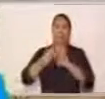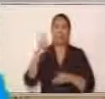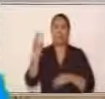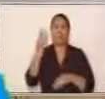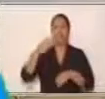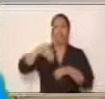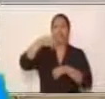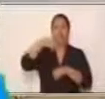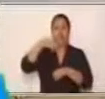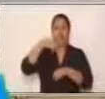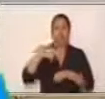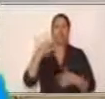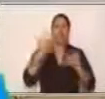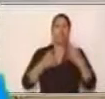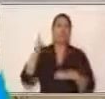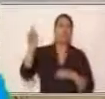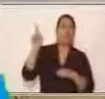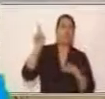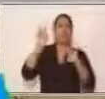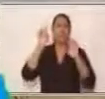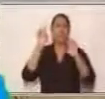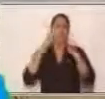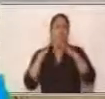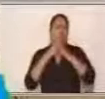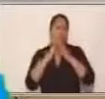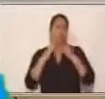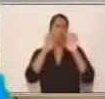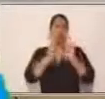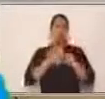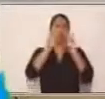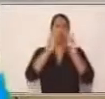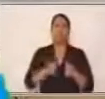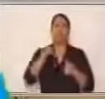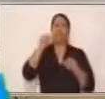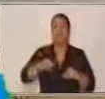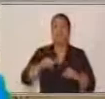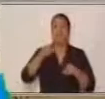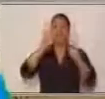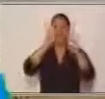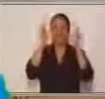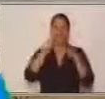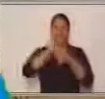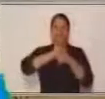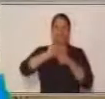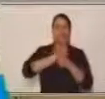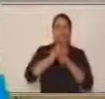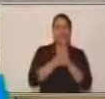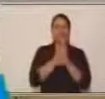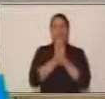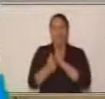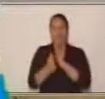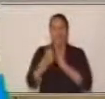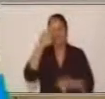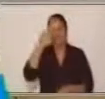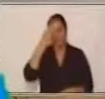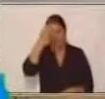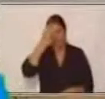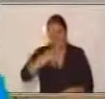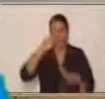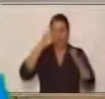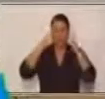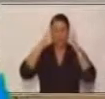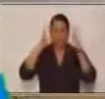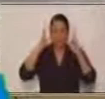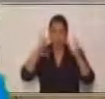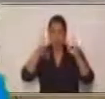hay alguna persona con discapacidad, este tema le ayudará a ejercitar habilidades y destrezas como la atención, la percepción